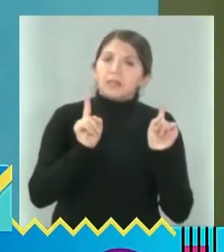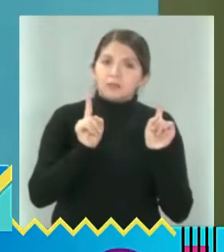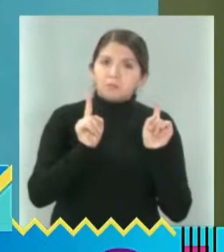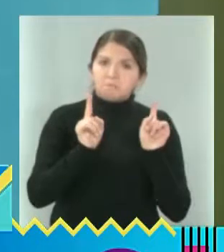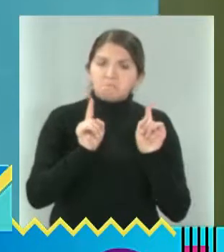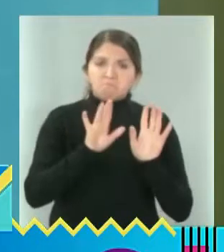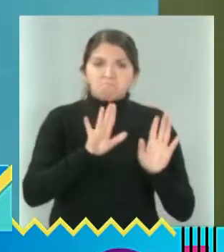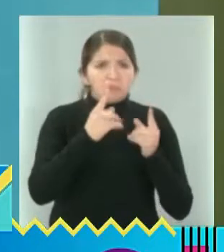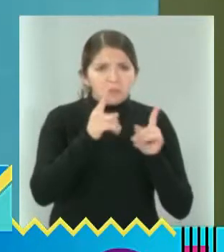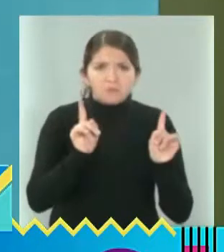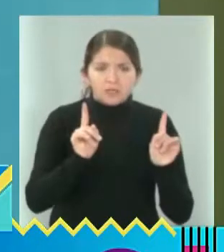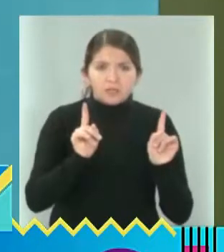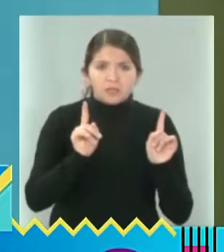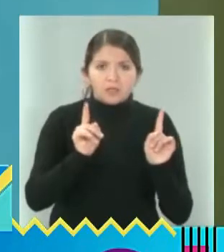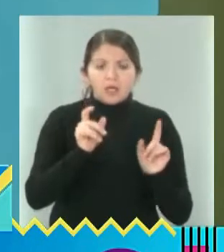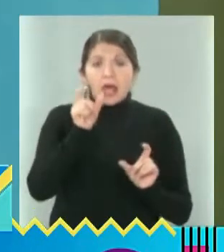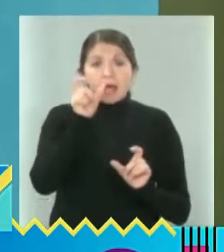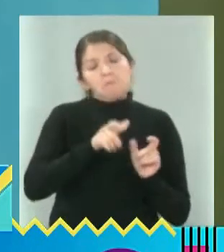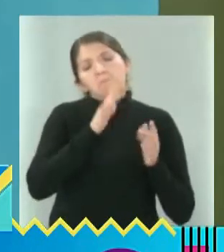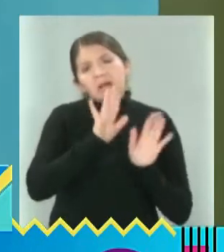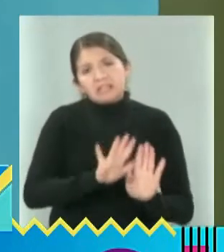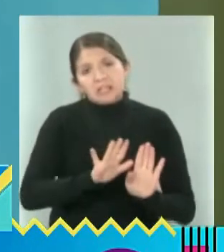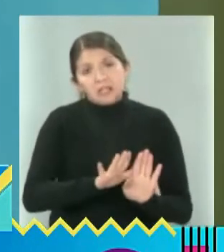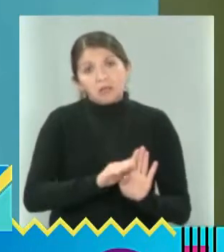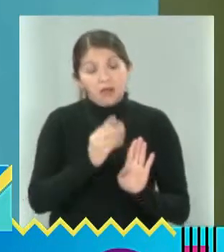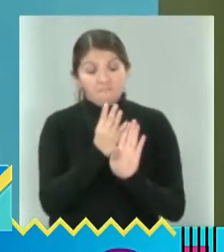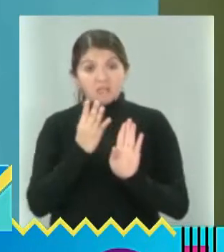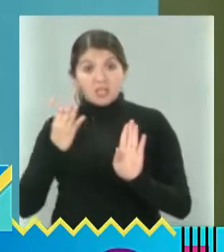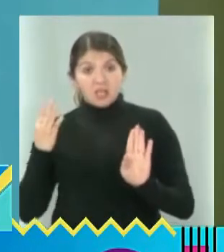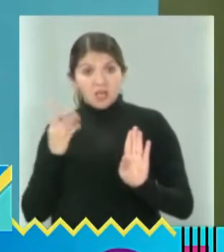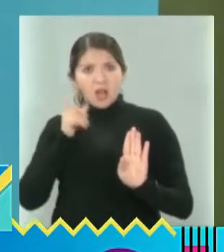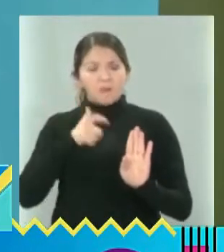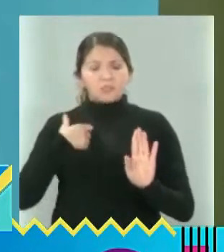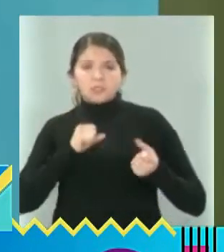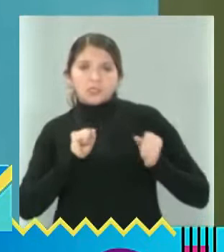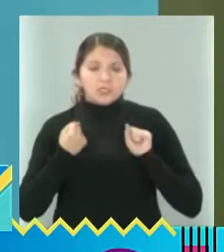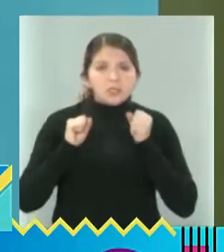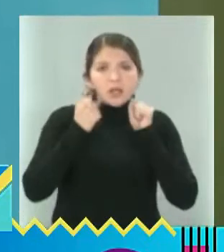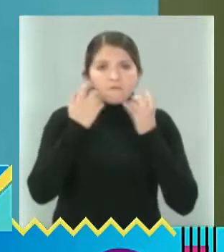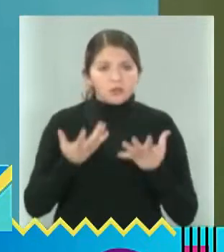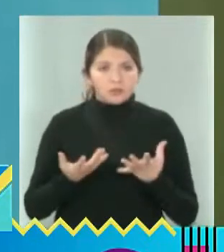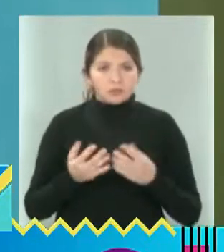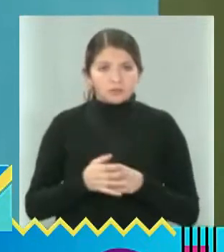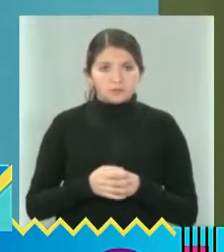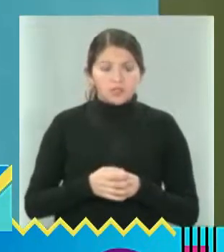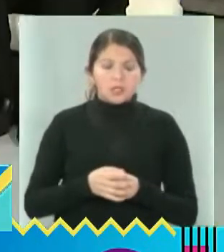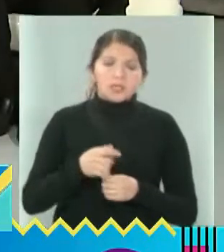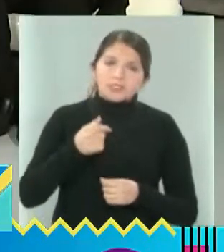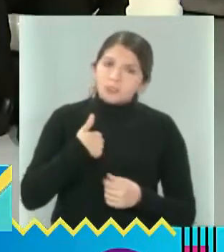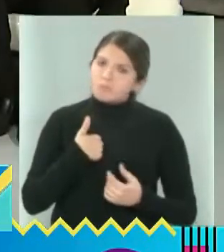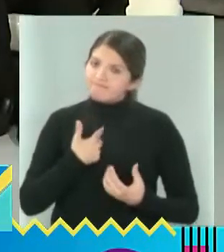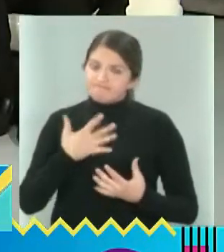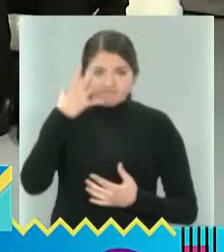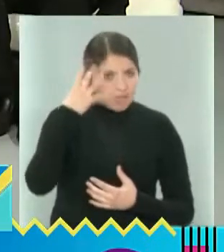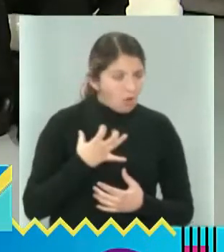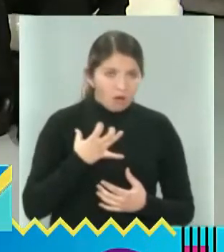otros tiempos y generó mucho malestar en las personas que estaban esperando en esa fila, ¿sí? Haciendo ese trámite. A mí me molestó mucho, pero